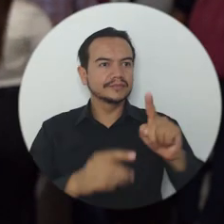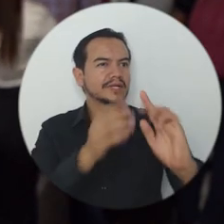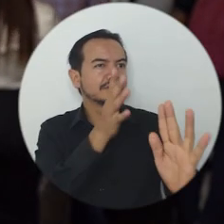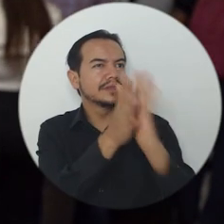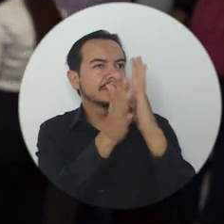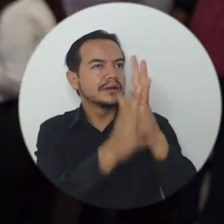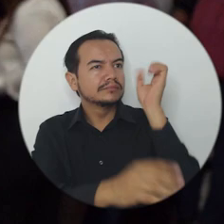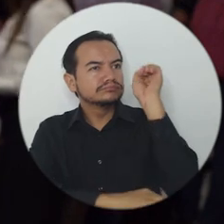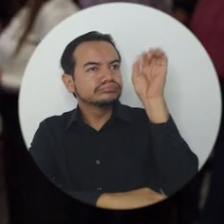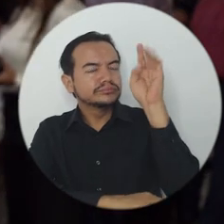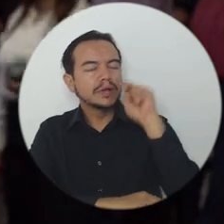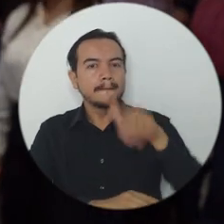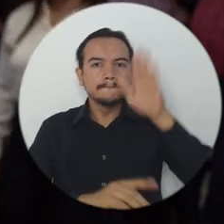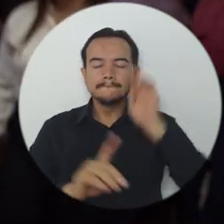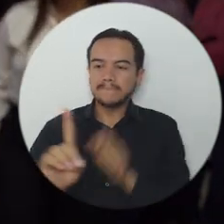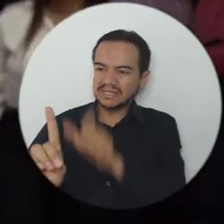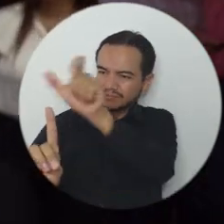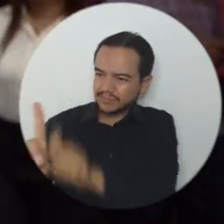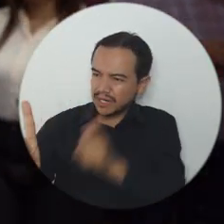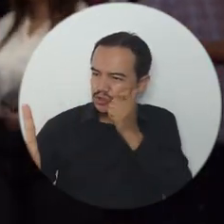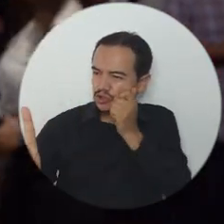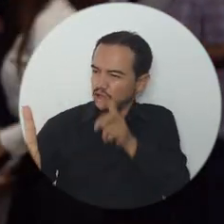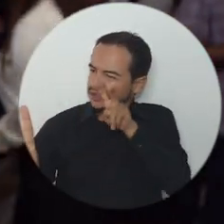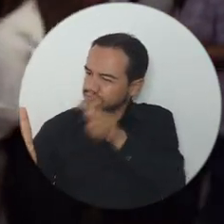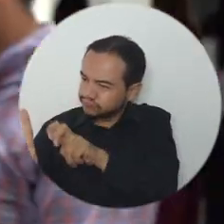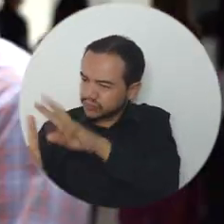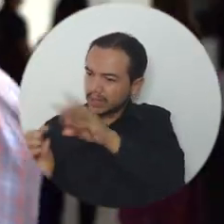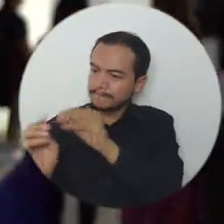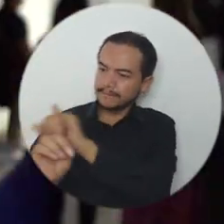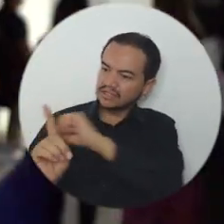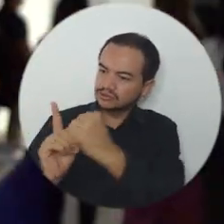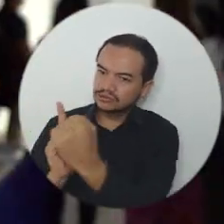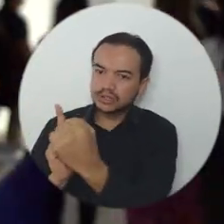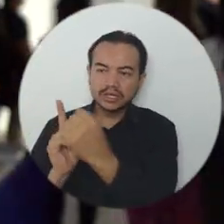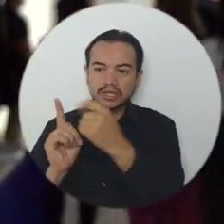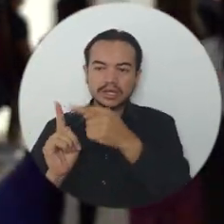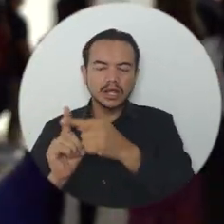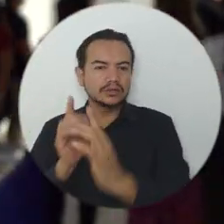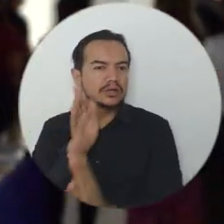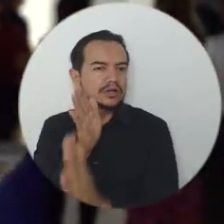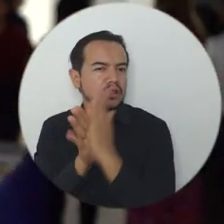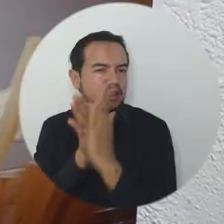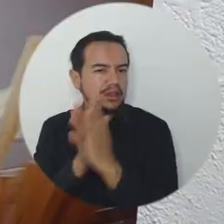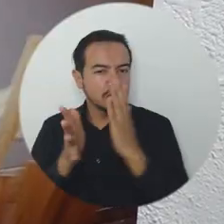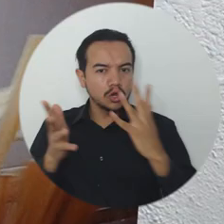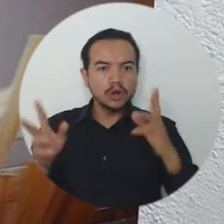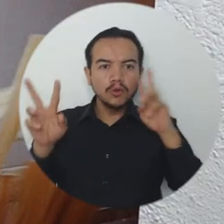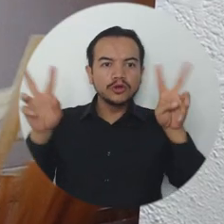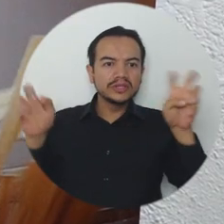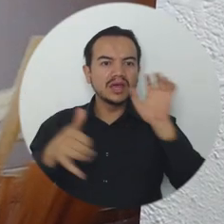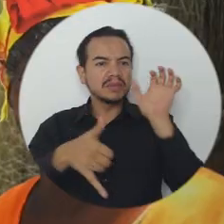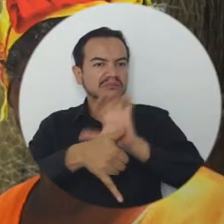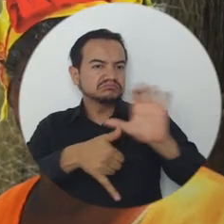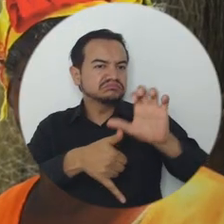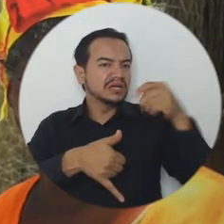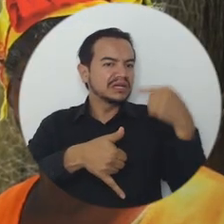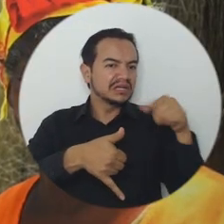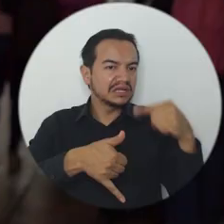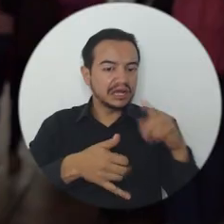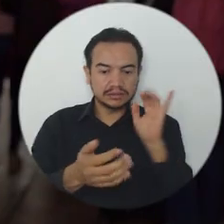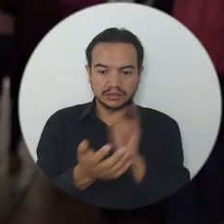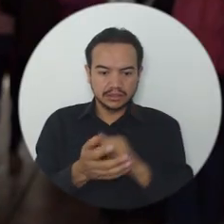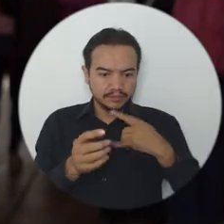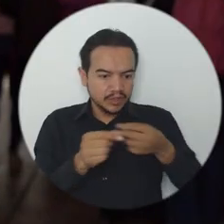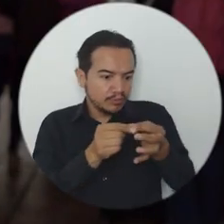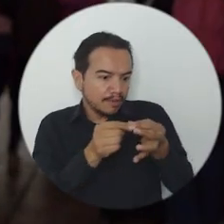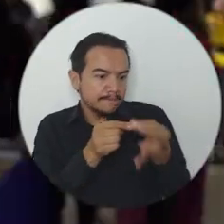Una obra muy antropológica, muy sociológica, narrativa tras narrativa, nos va contando lo que es el Caribe, cuál es la relación